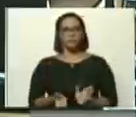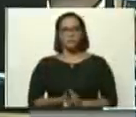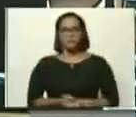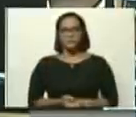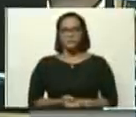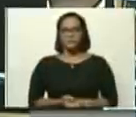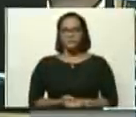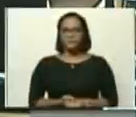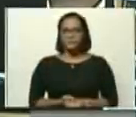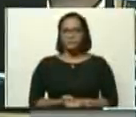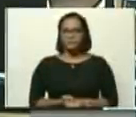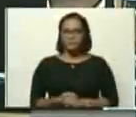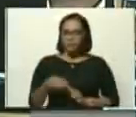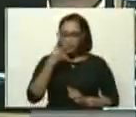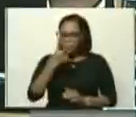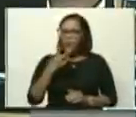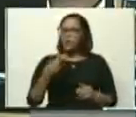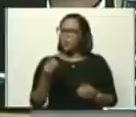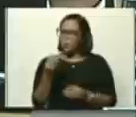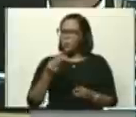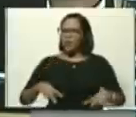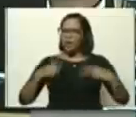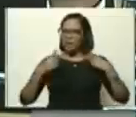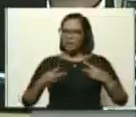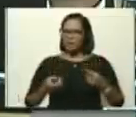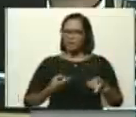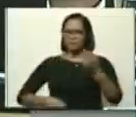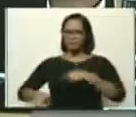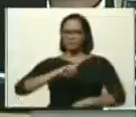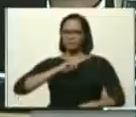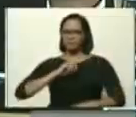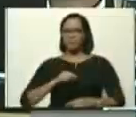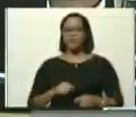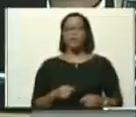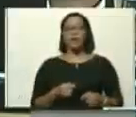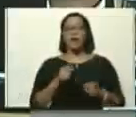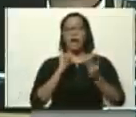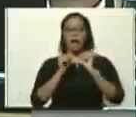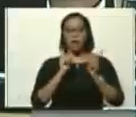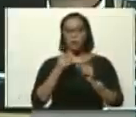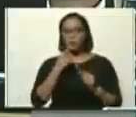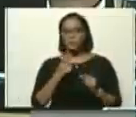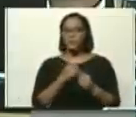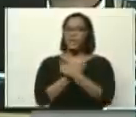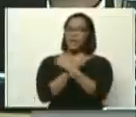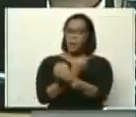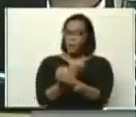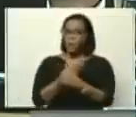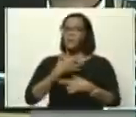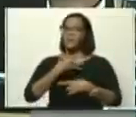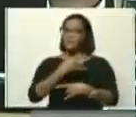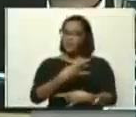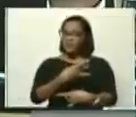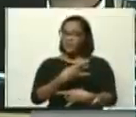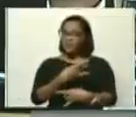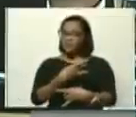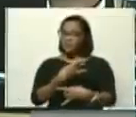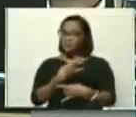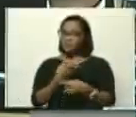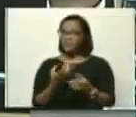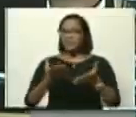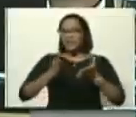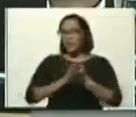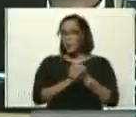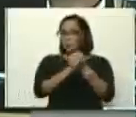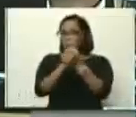Para que tú veas cómo la vida da vuelta. Y lo que es, por eso es que dicen en algunos casos que el amor y el interés se fueron al campo un